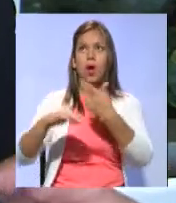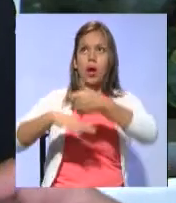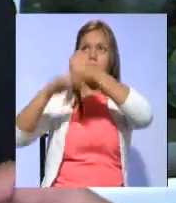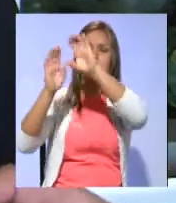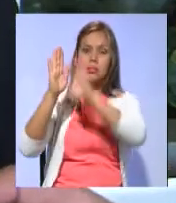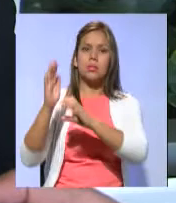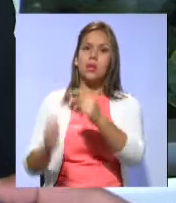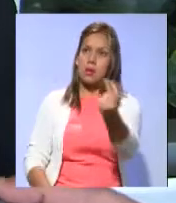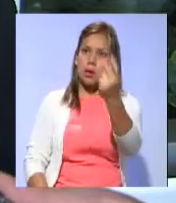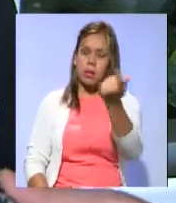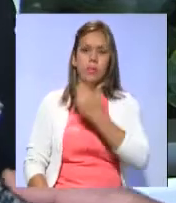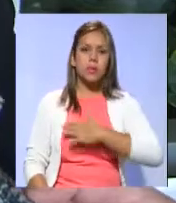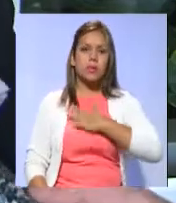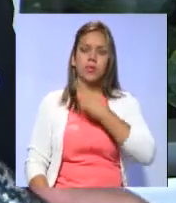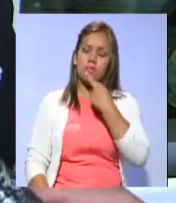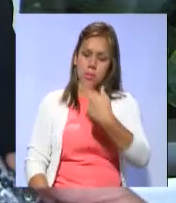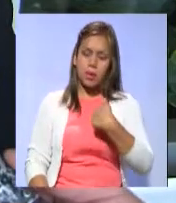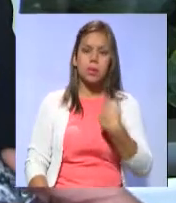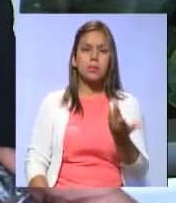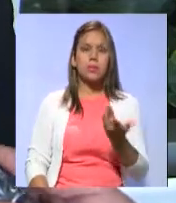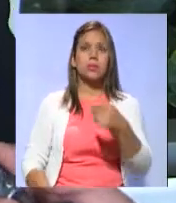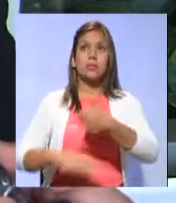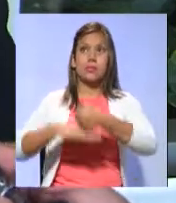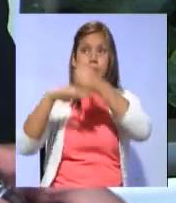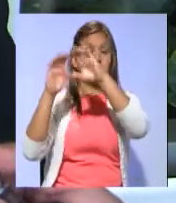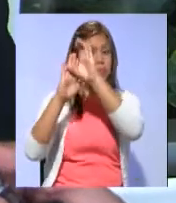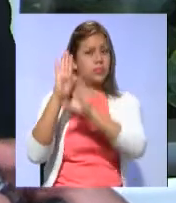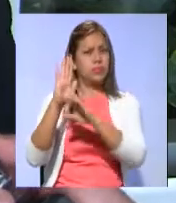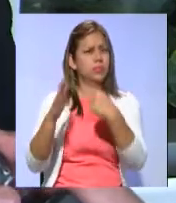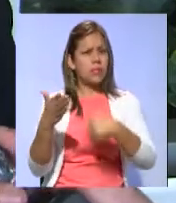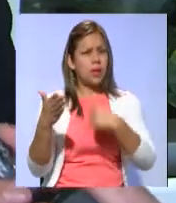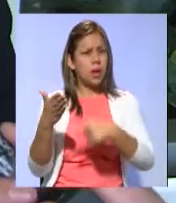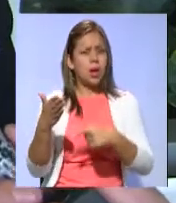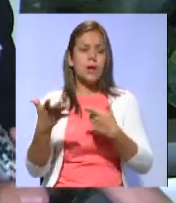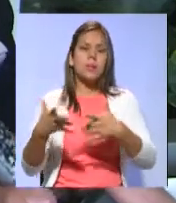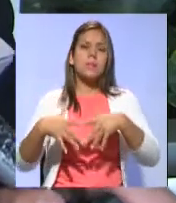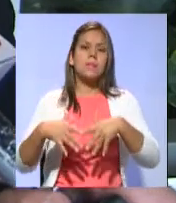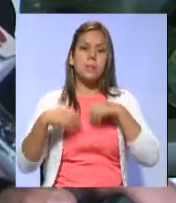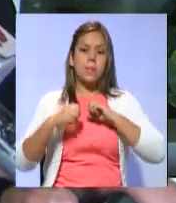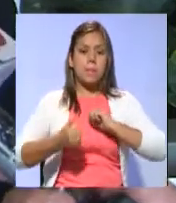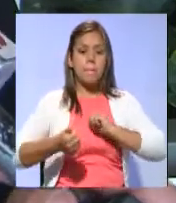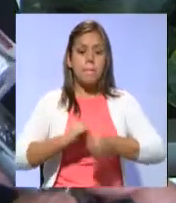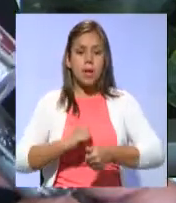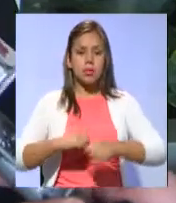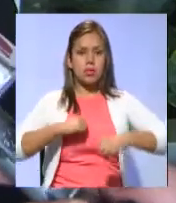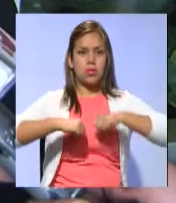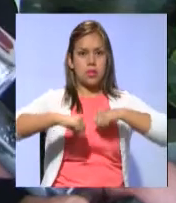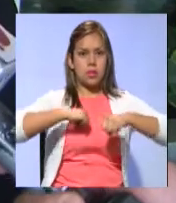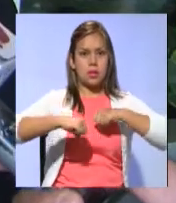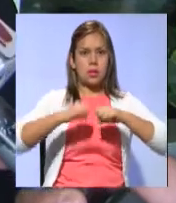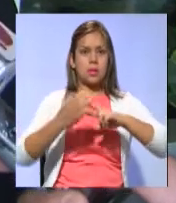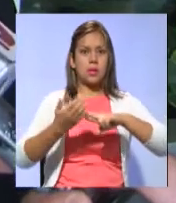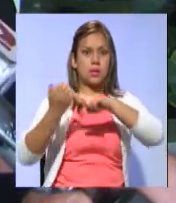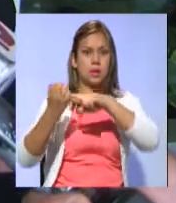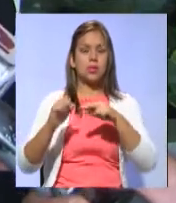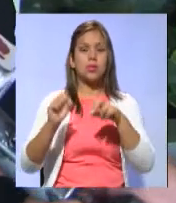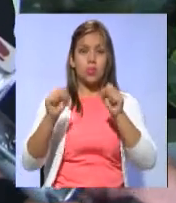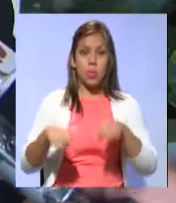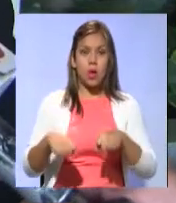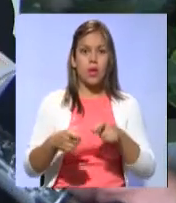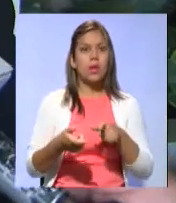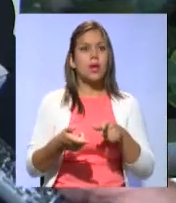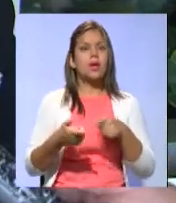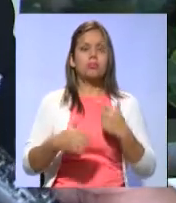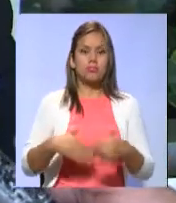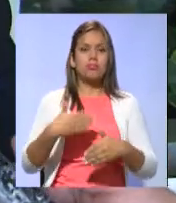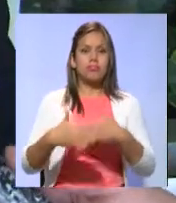hacerle directamente. ¿Qué le corresponde a la Corte Constitucional? Admitir dar el recurso de admisibilidad al